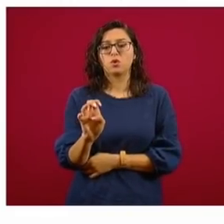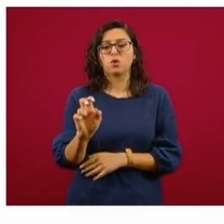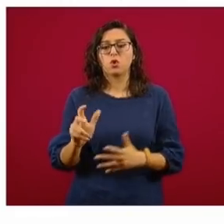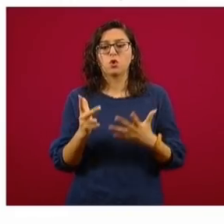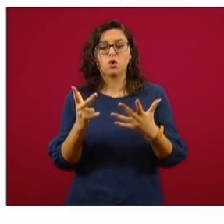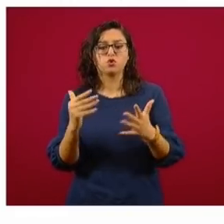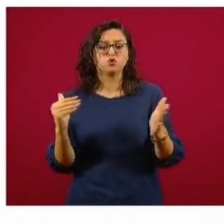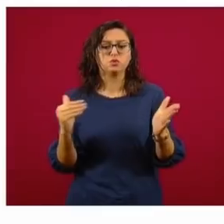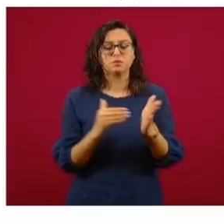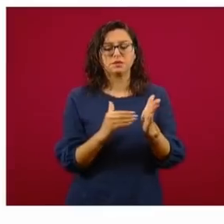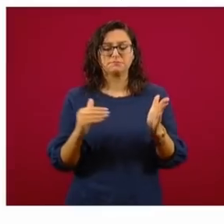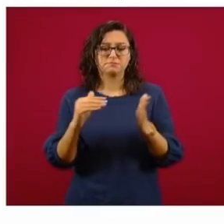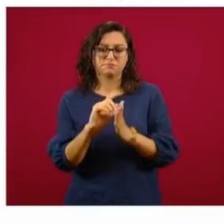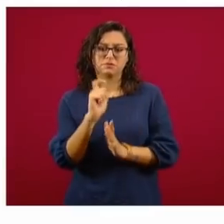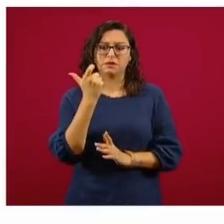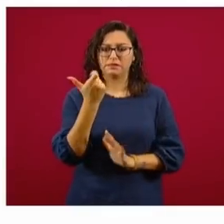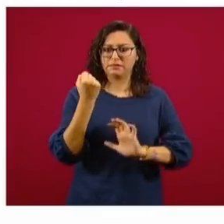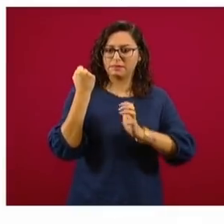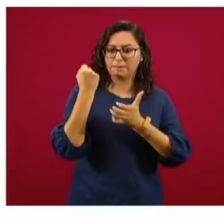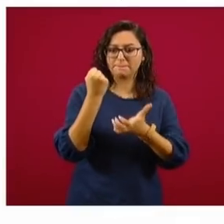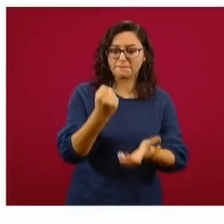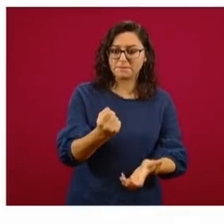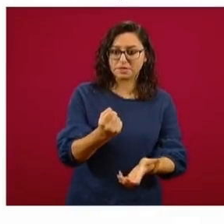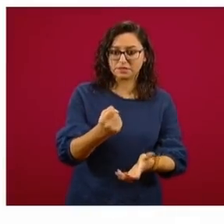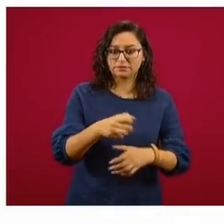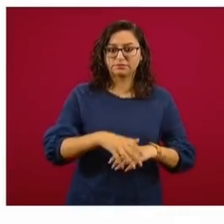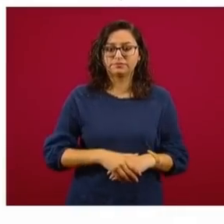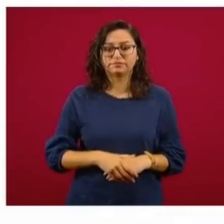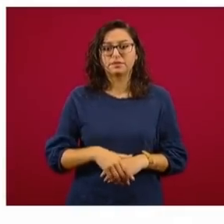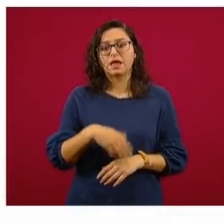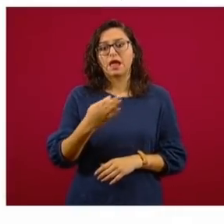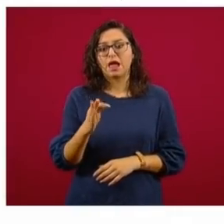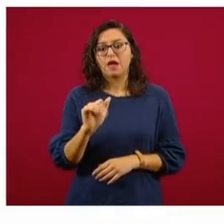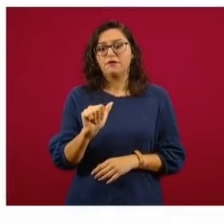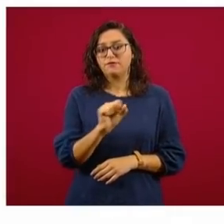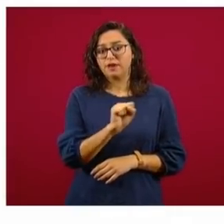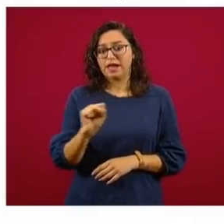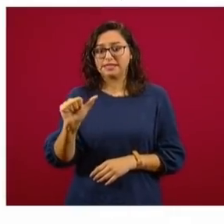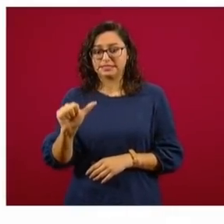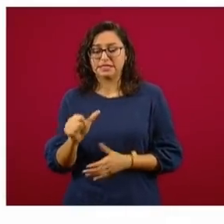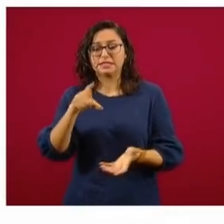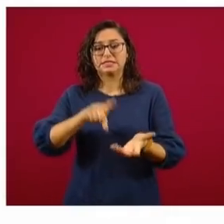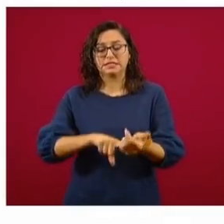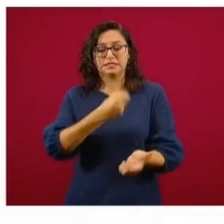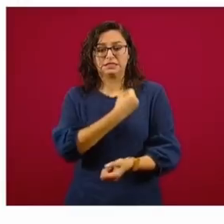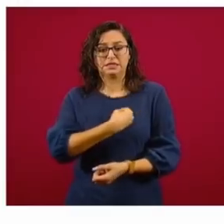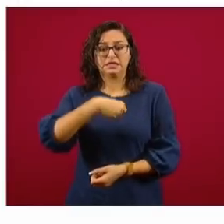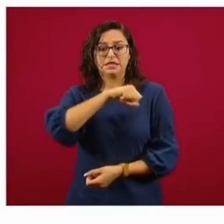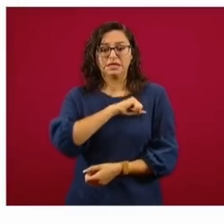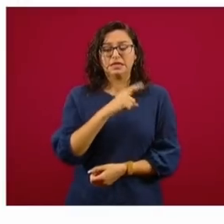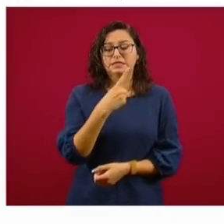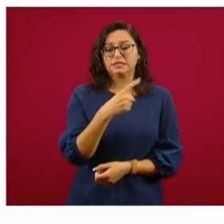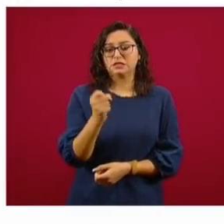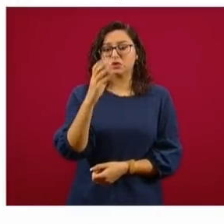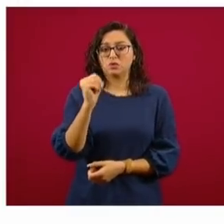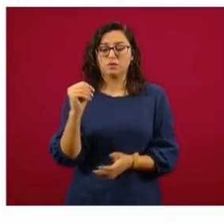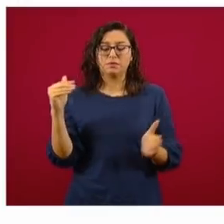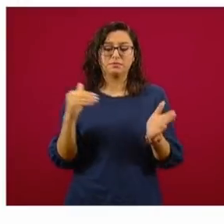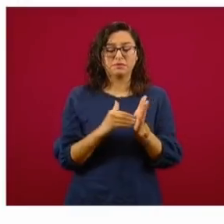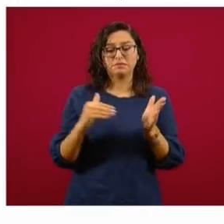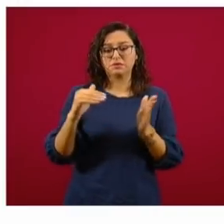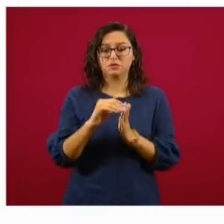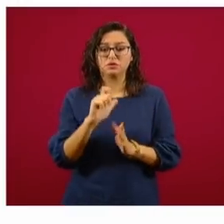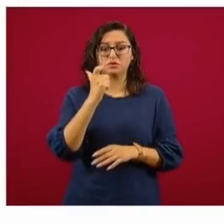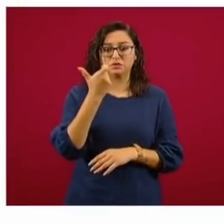408 mil millones de pesos. Y después, a través del FASA, que es la parte de salud, 109 mil millones de pesos. Si nos vemos